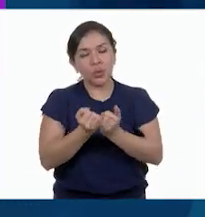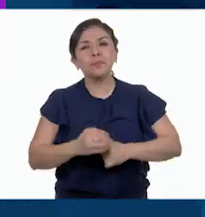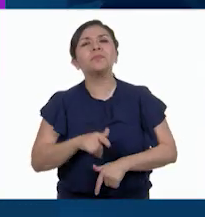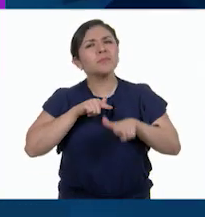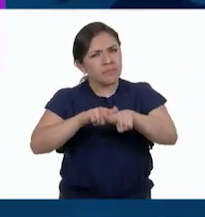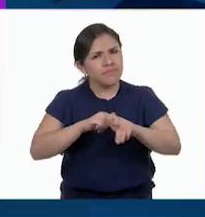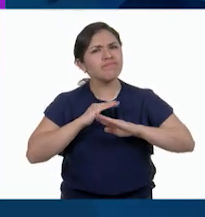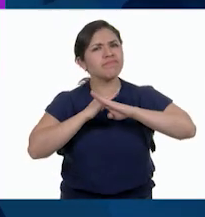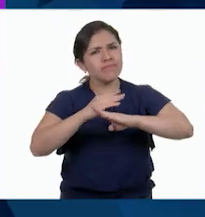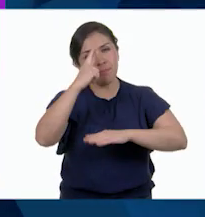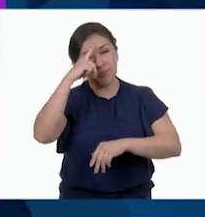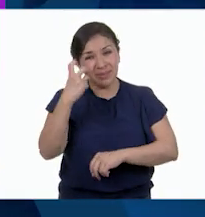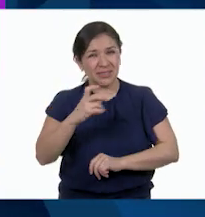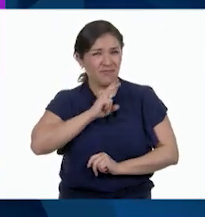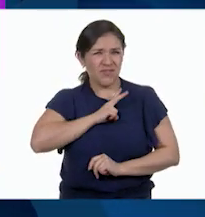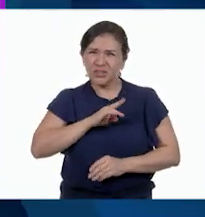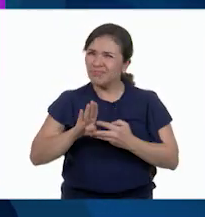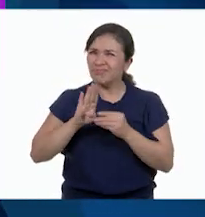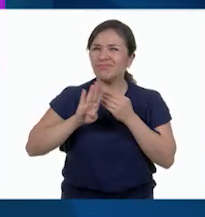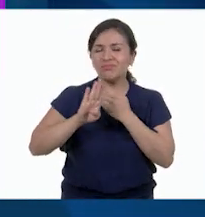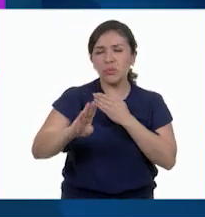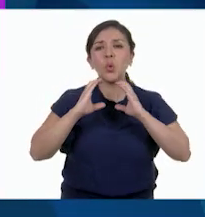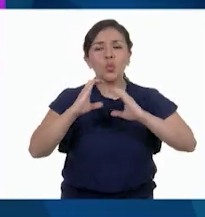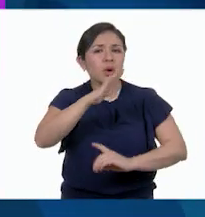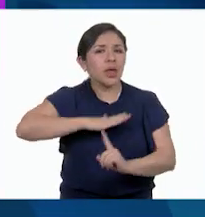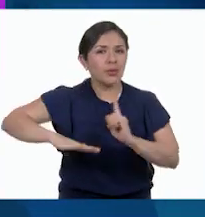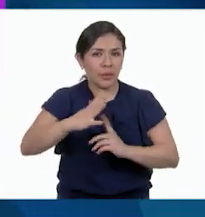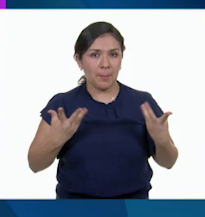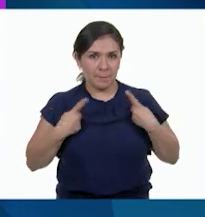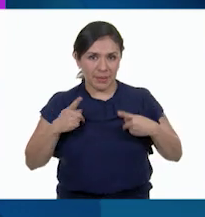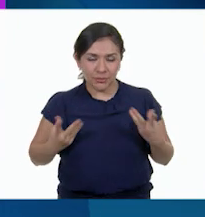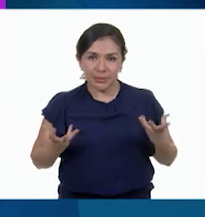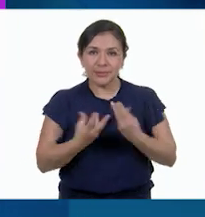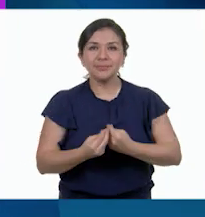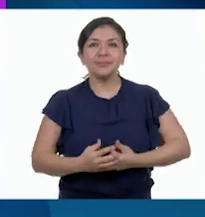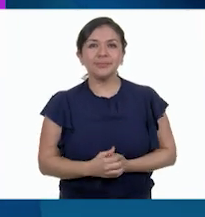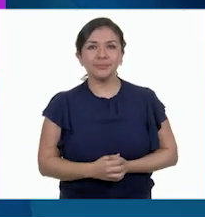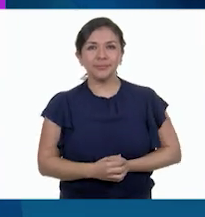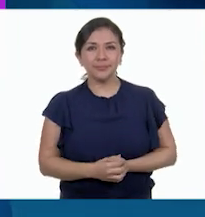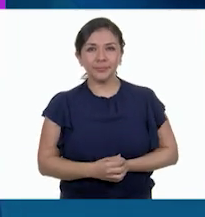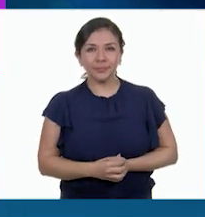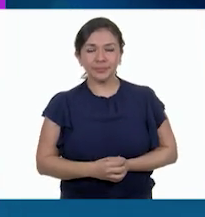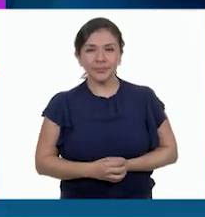Sigamos luchando juntos contra este virus, cuidándonos los unos a los otros.